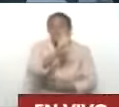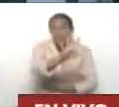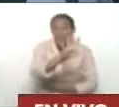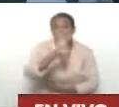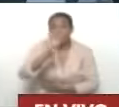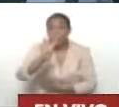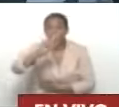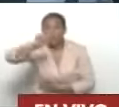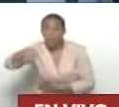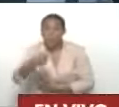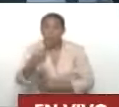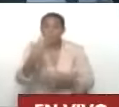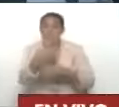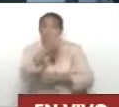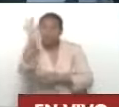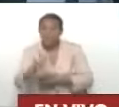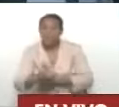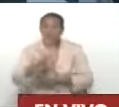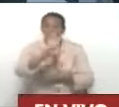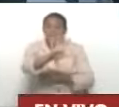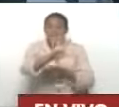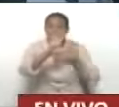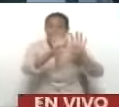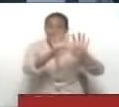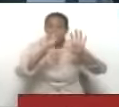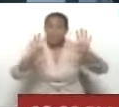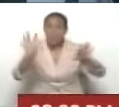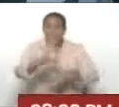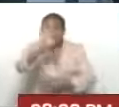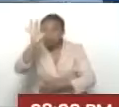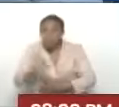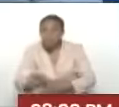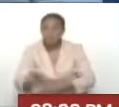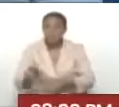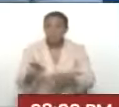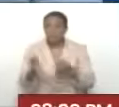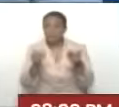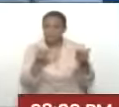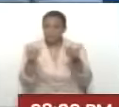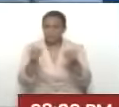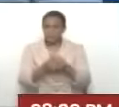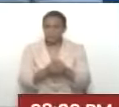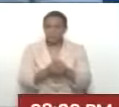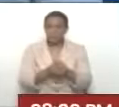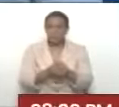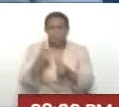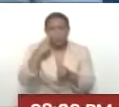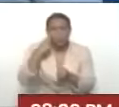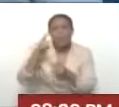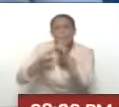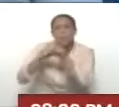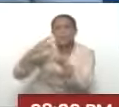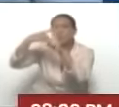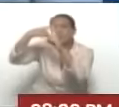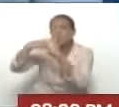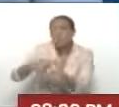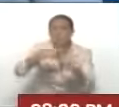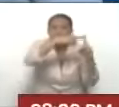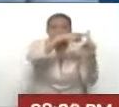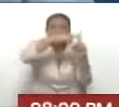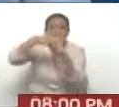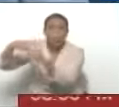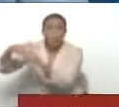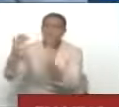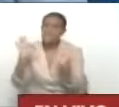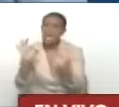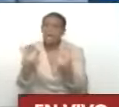54% usted, 19.4% la plataforma. A Antonio Mecar, yo creo que usted suma a todos los demás y